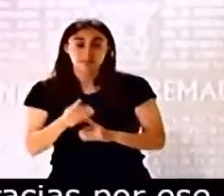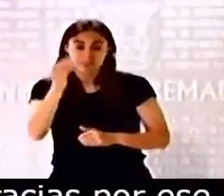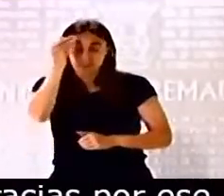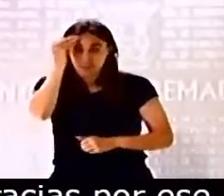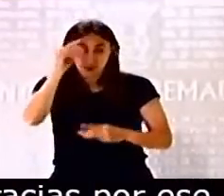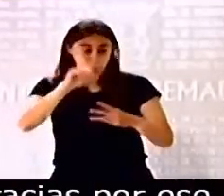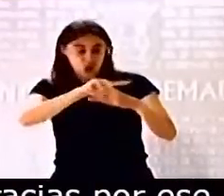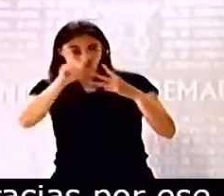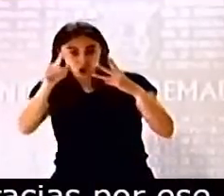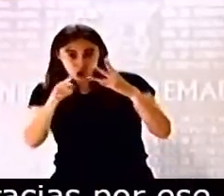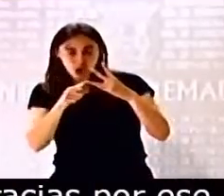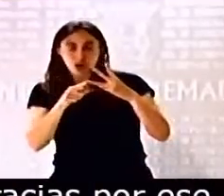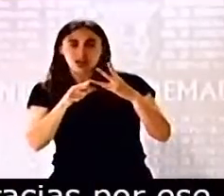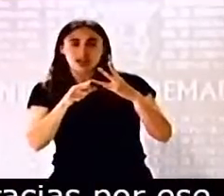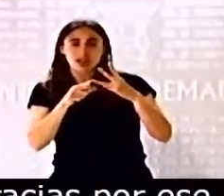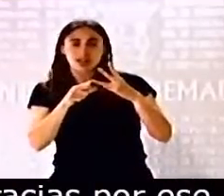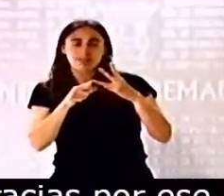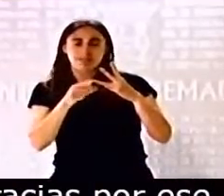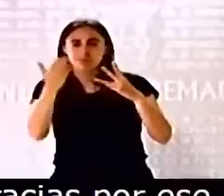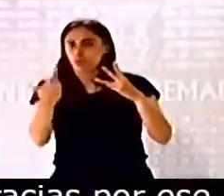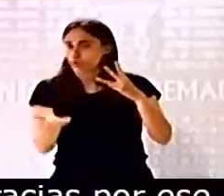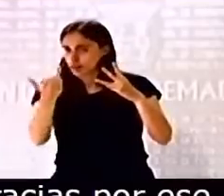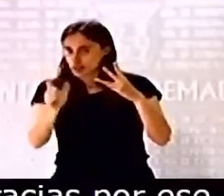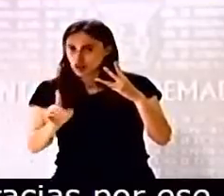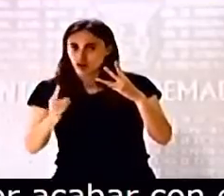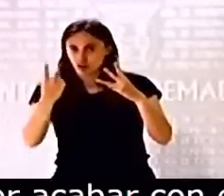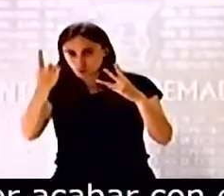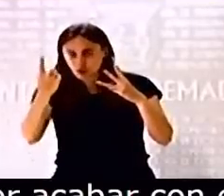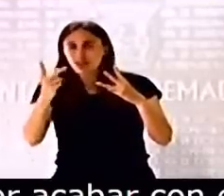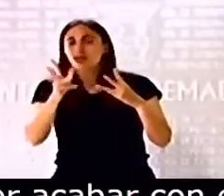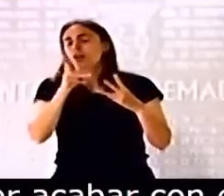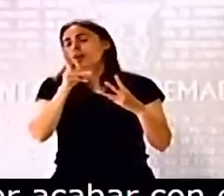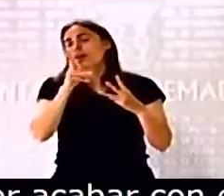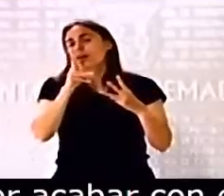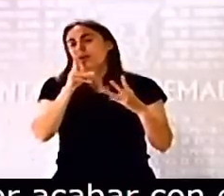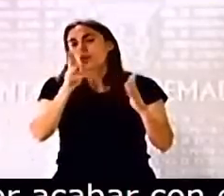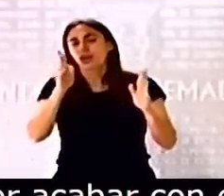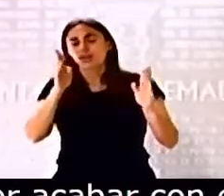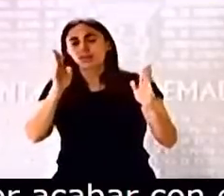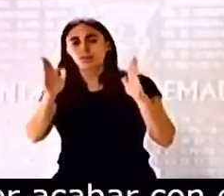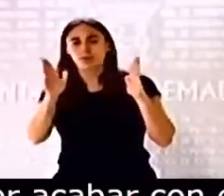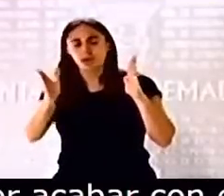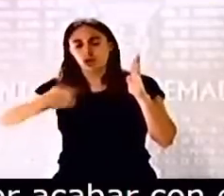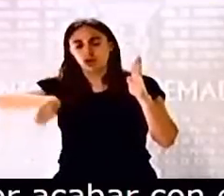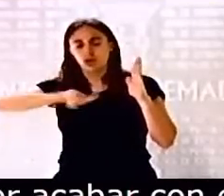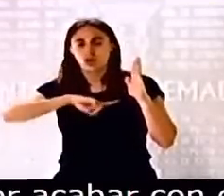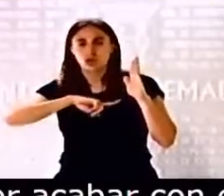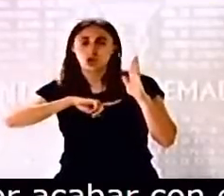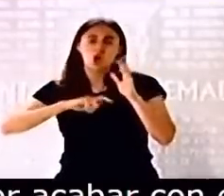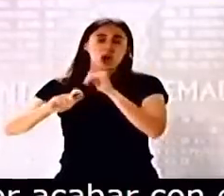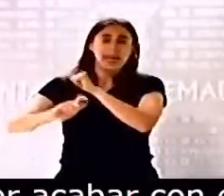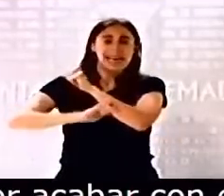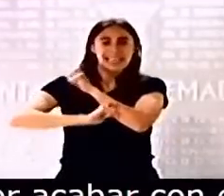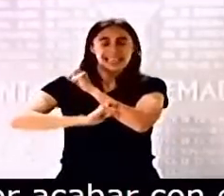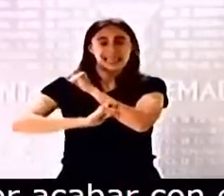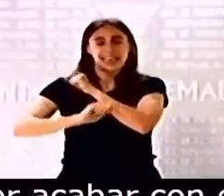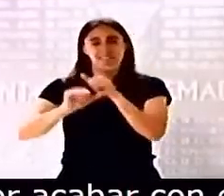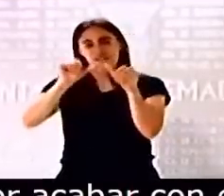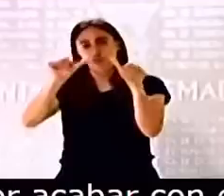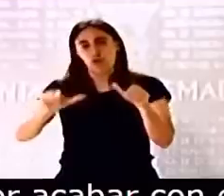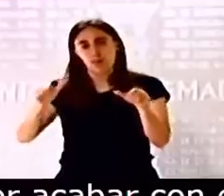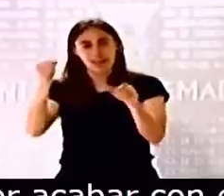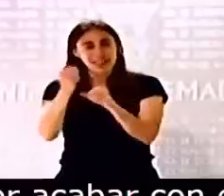tres actos principales en los que estamos basando en este momento nuestra estrategia, y en este